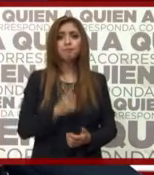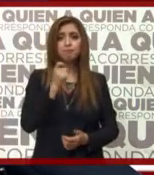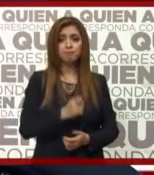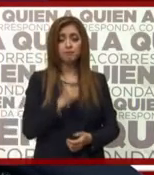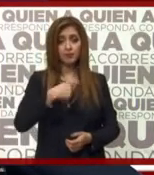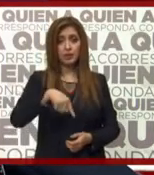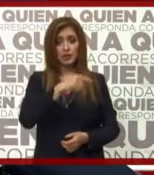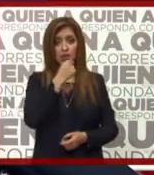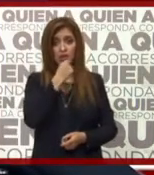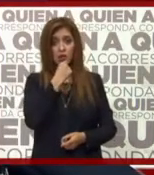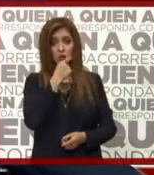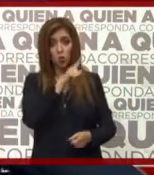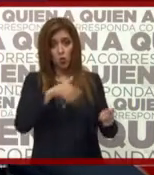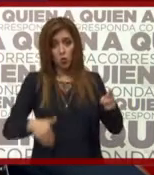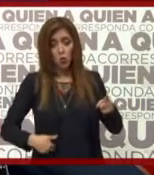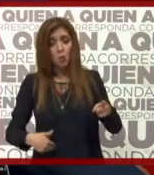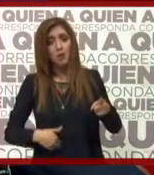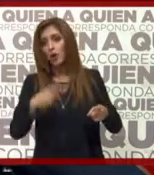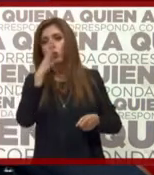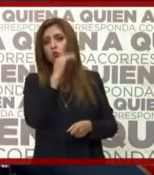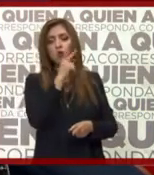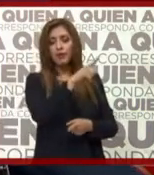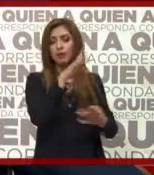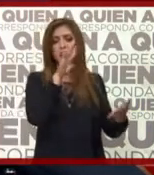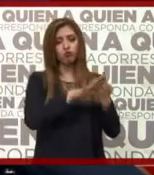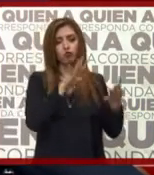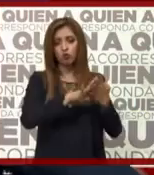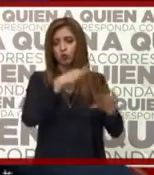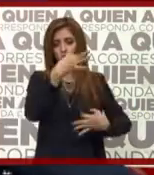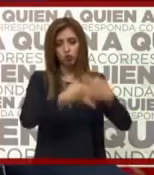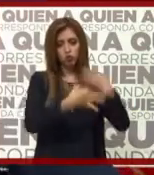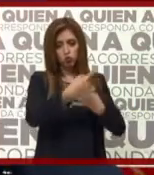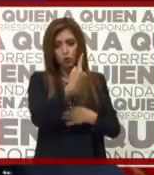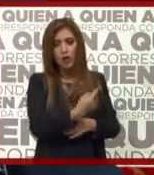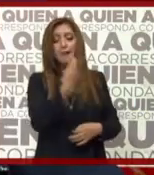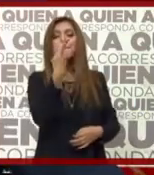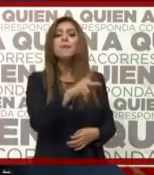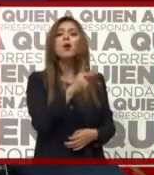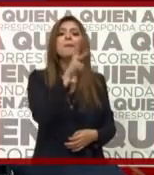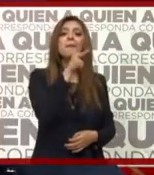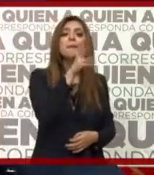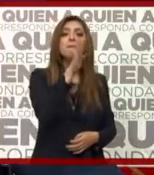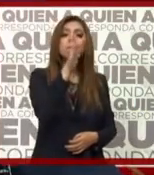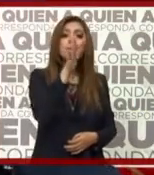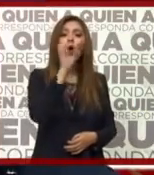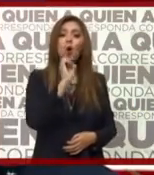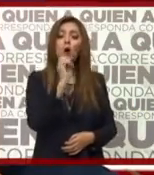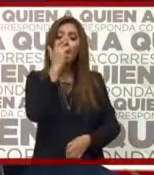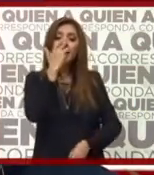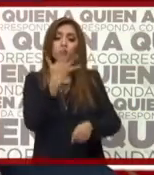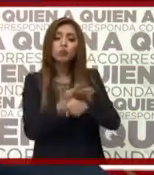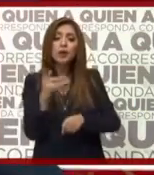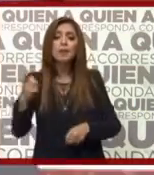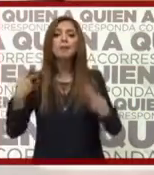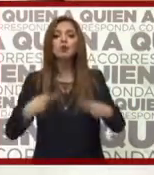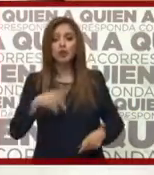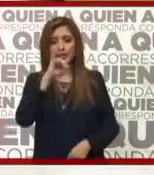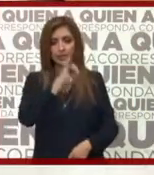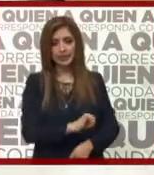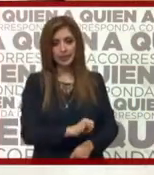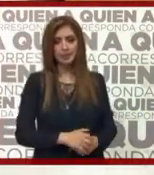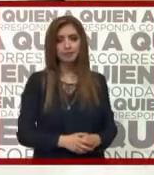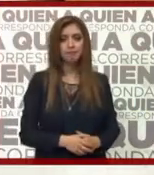no son culpables ni pueden se debe encarcelados juzgados por el papá la mamá el tutor el responsable de sí es una